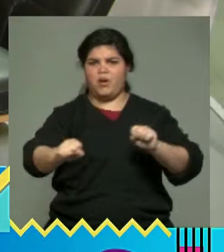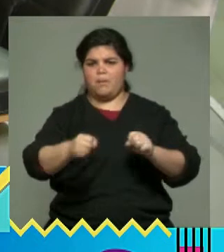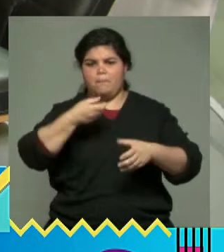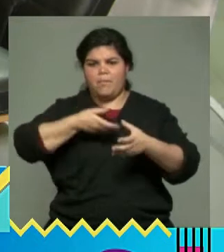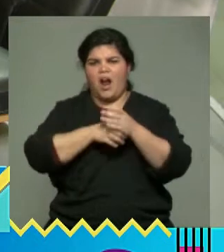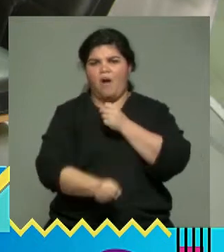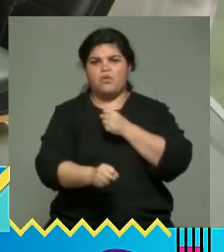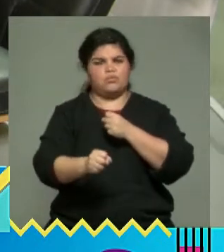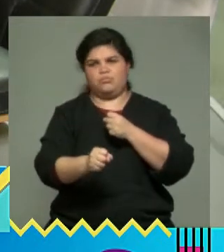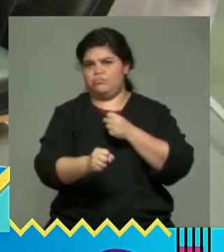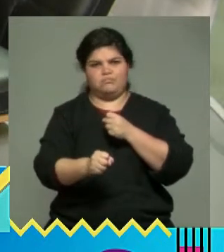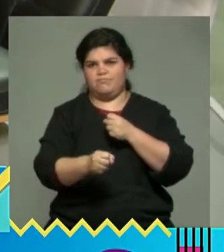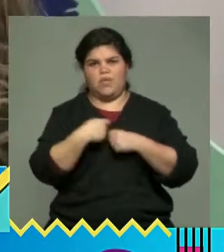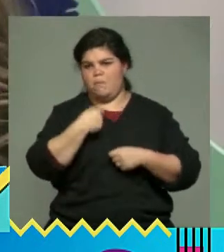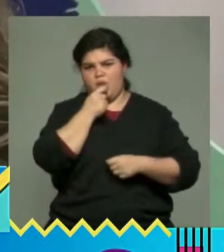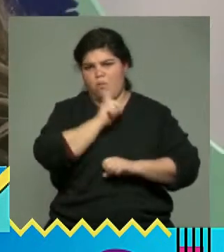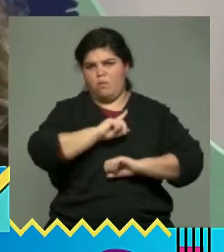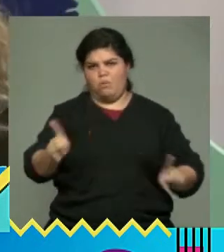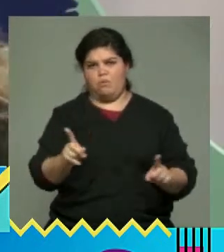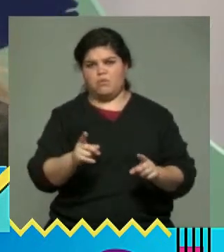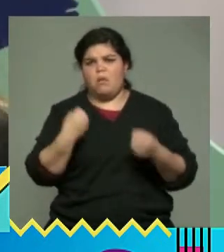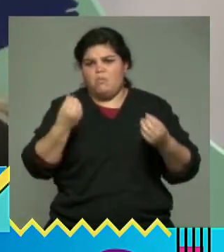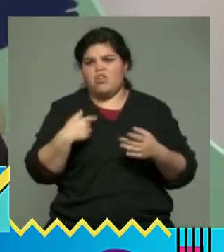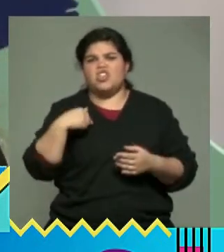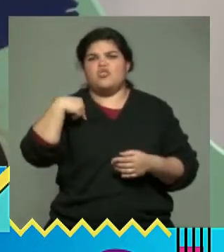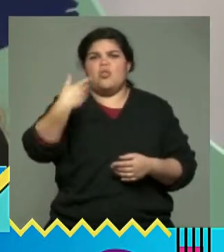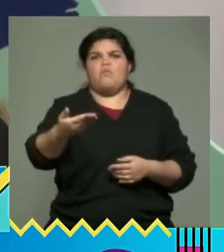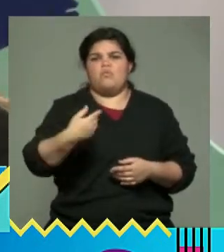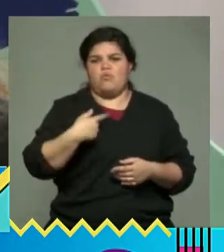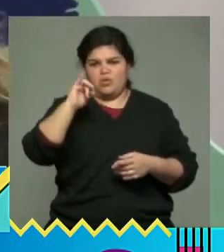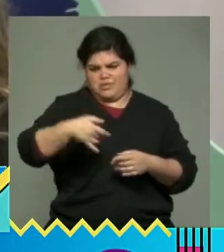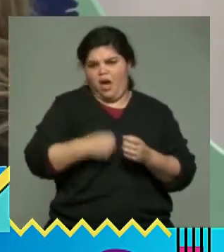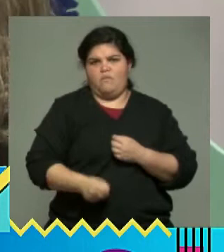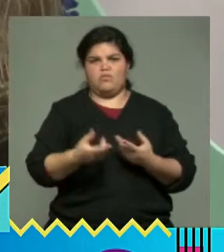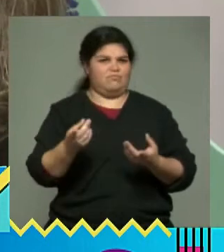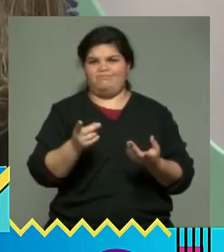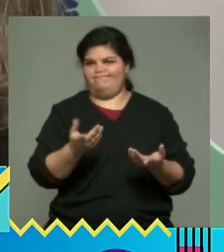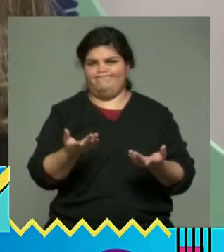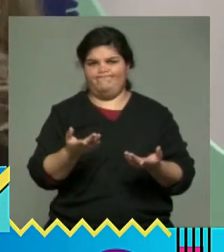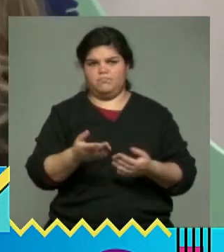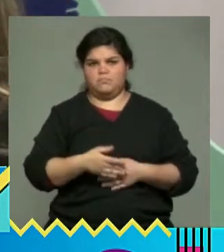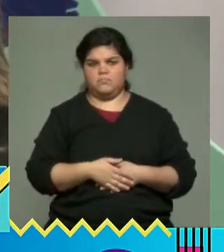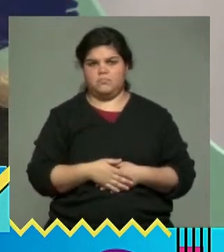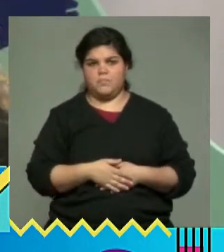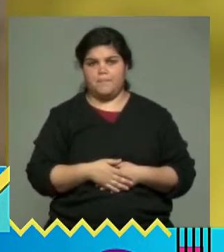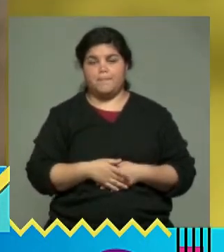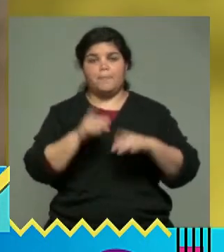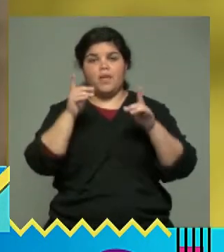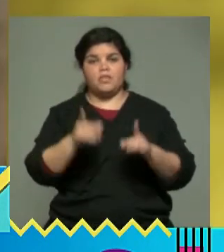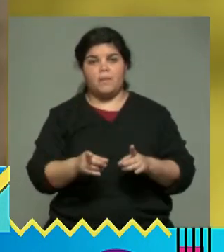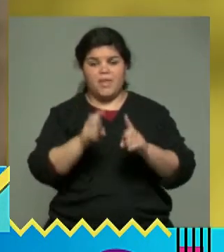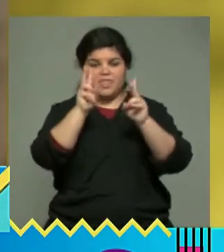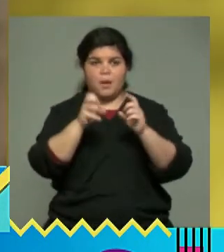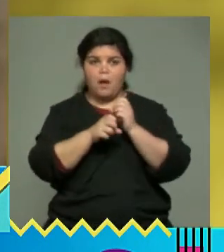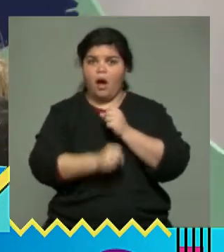después lo podemos también seguir discutiendo. Pero en muchos puntos de todo lo que vos dijiste, yo coincido. También se usa el aborto como un